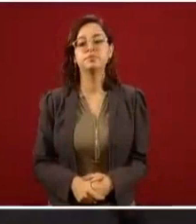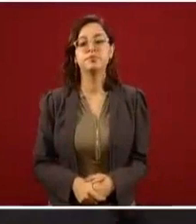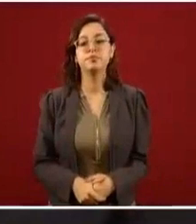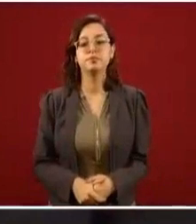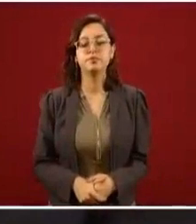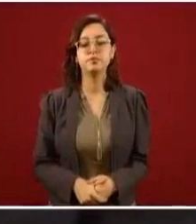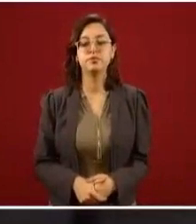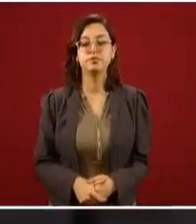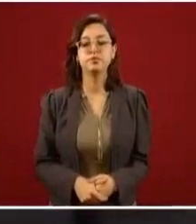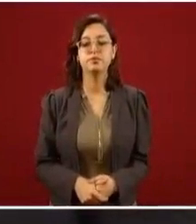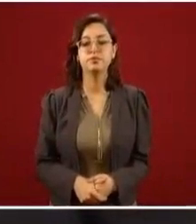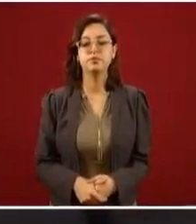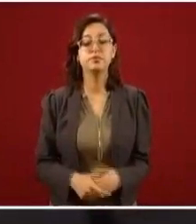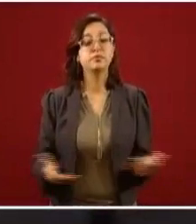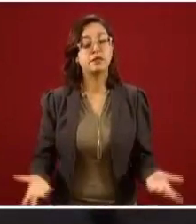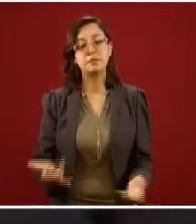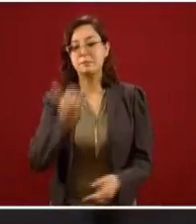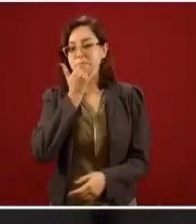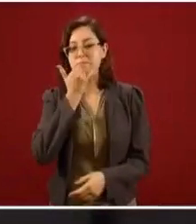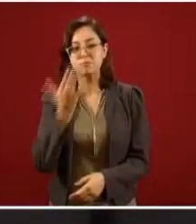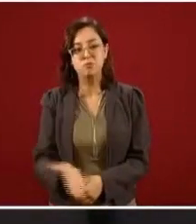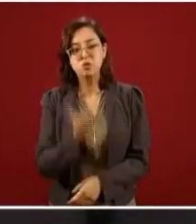dices no es cierto.